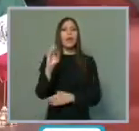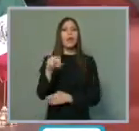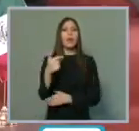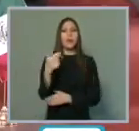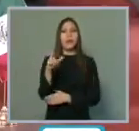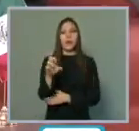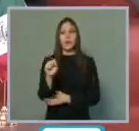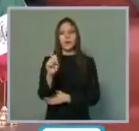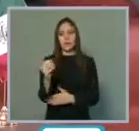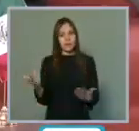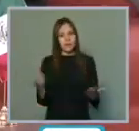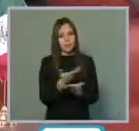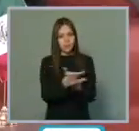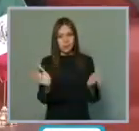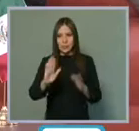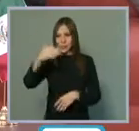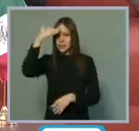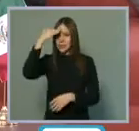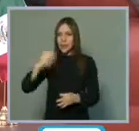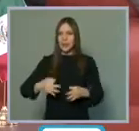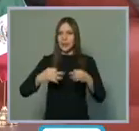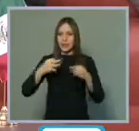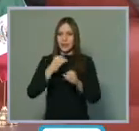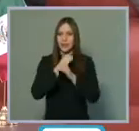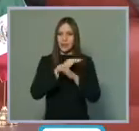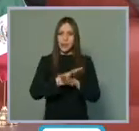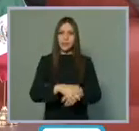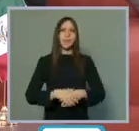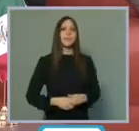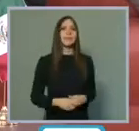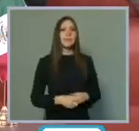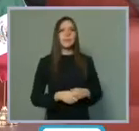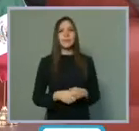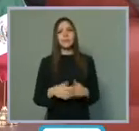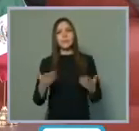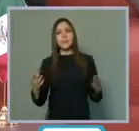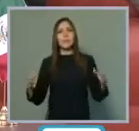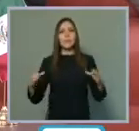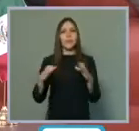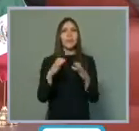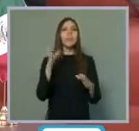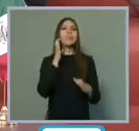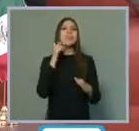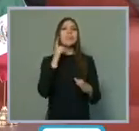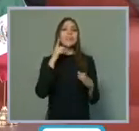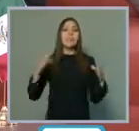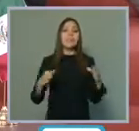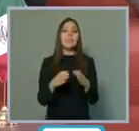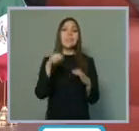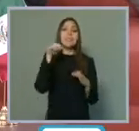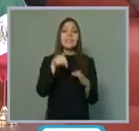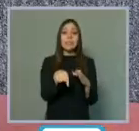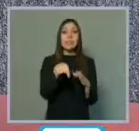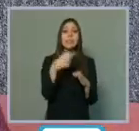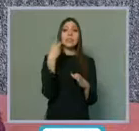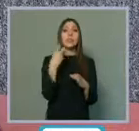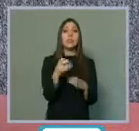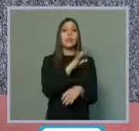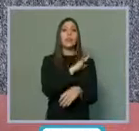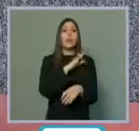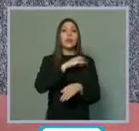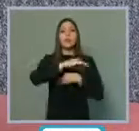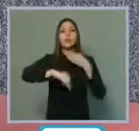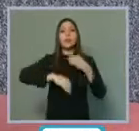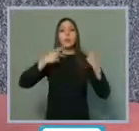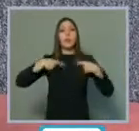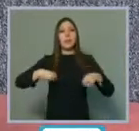Mira, están muy bien informados ustedes. Será la asamblea o en su caso el Congreso. Sí. Eso permite, esa figura va a permitir que los